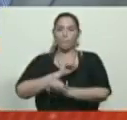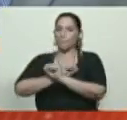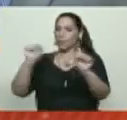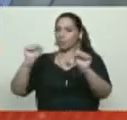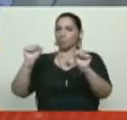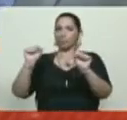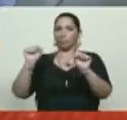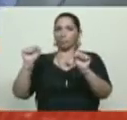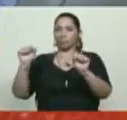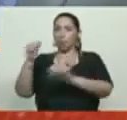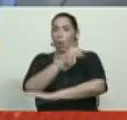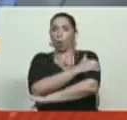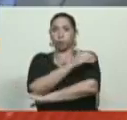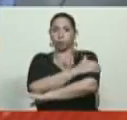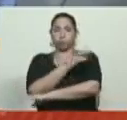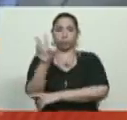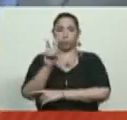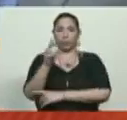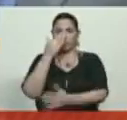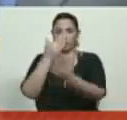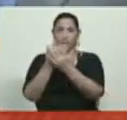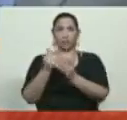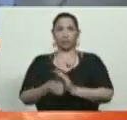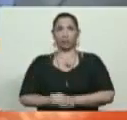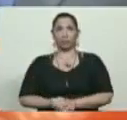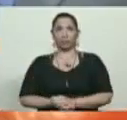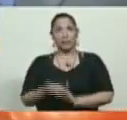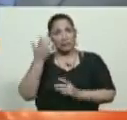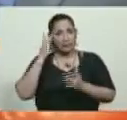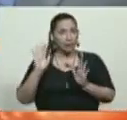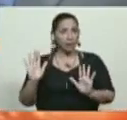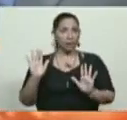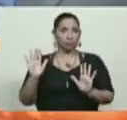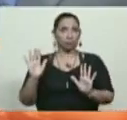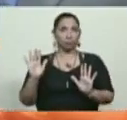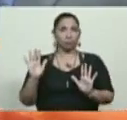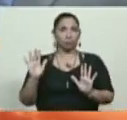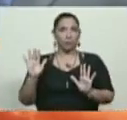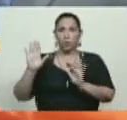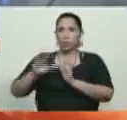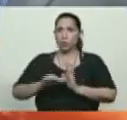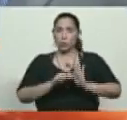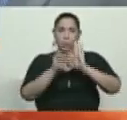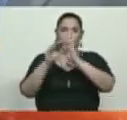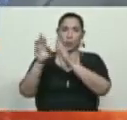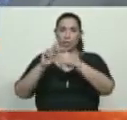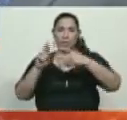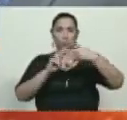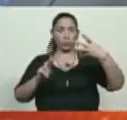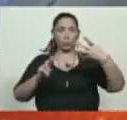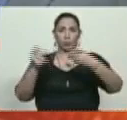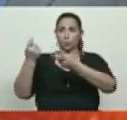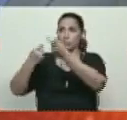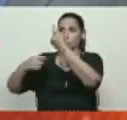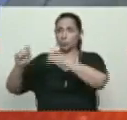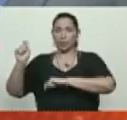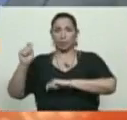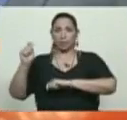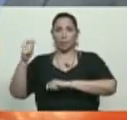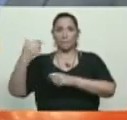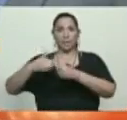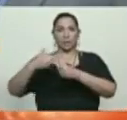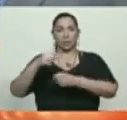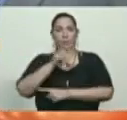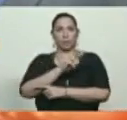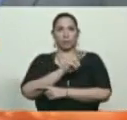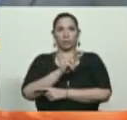que la oposición venezolana al frente pretenda sustraer los recursos producto de la venta del petróleo de